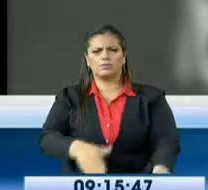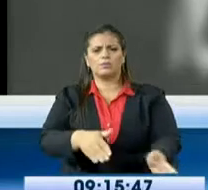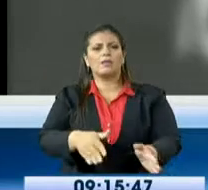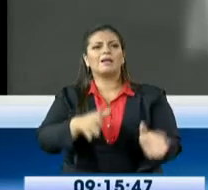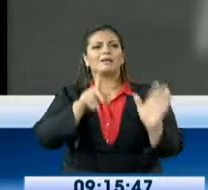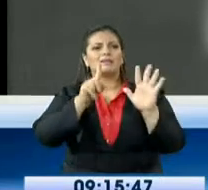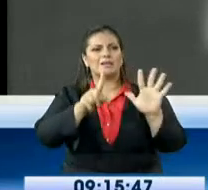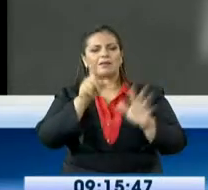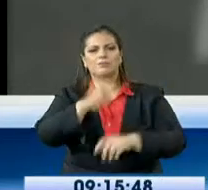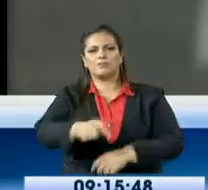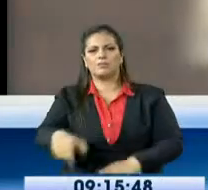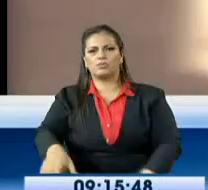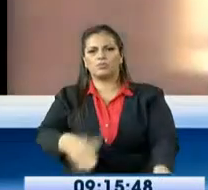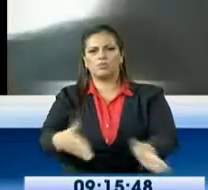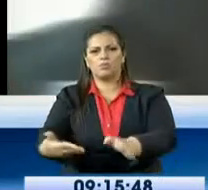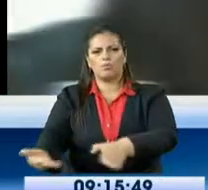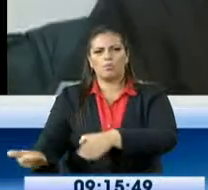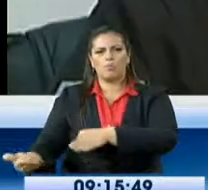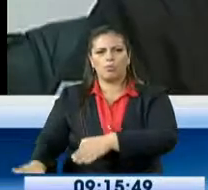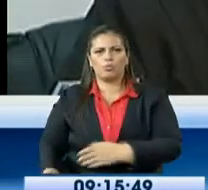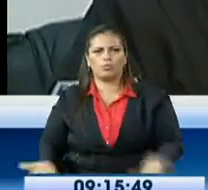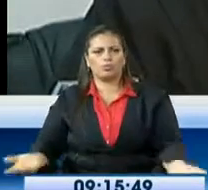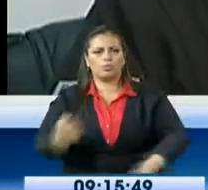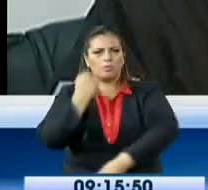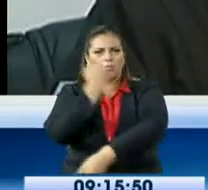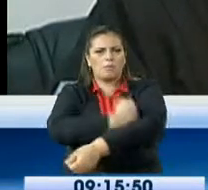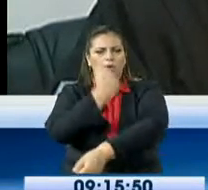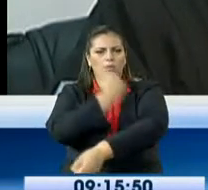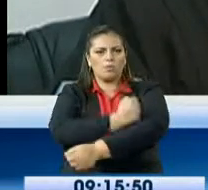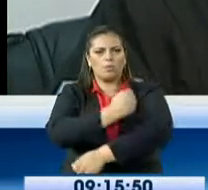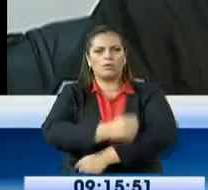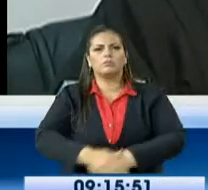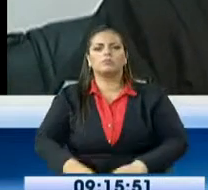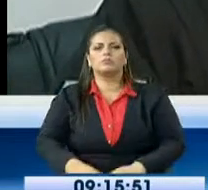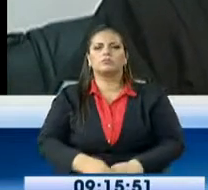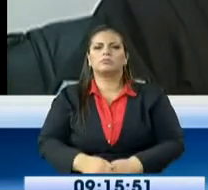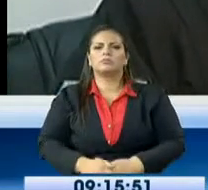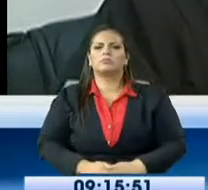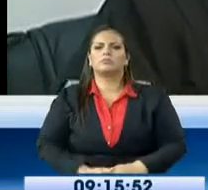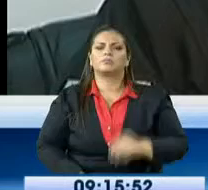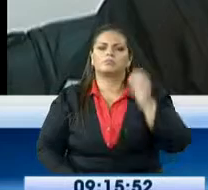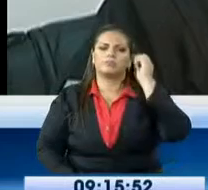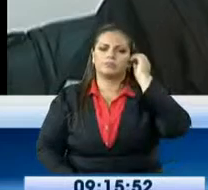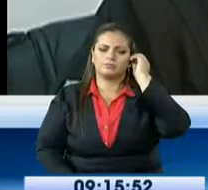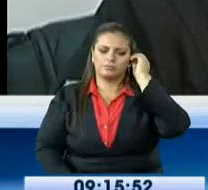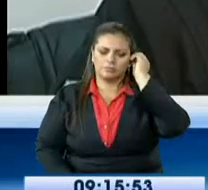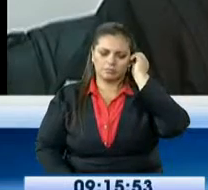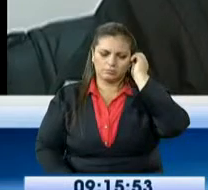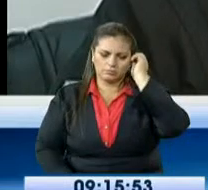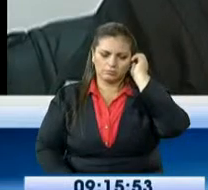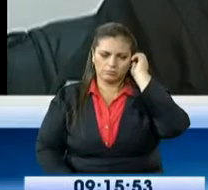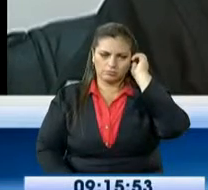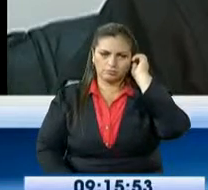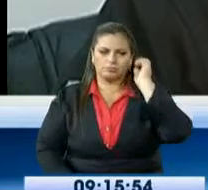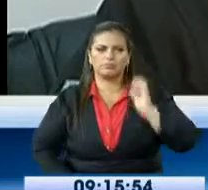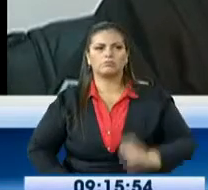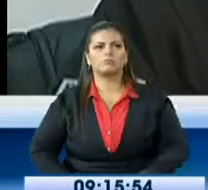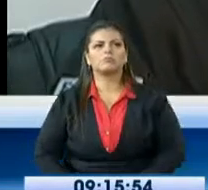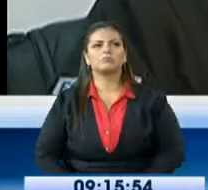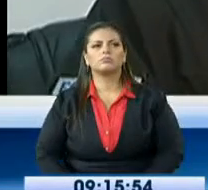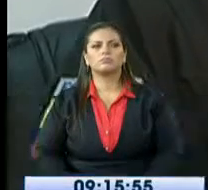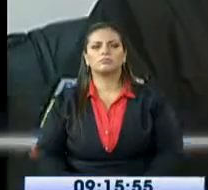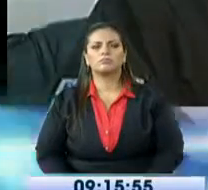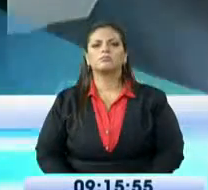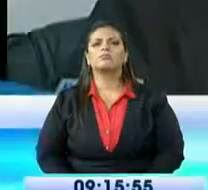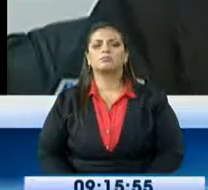de Guayaquil. Tenemos en el distrito Pascuales 2, en el distrito Portete 3 y en el distrito Sol 1. Son los lugares específicos donde se han